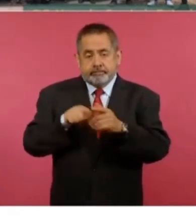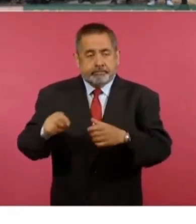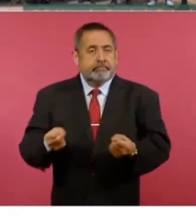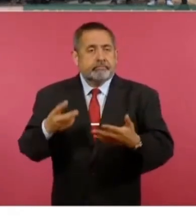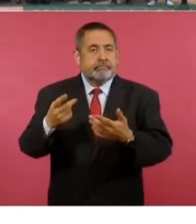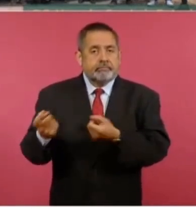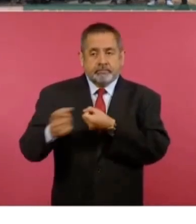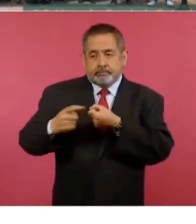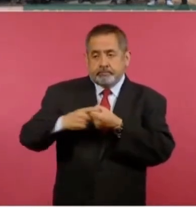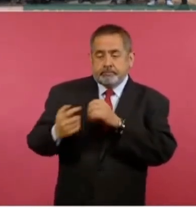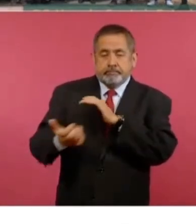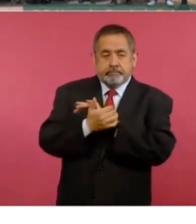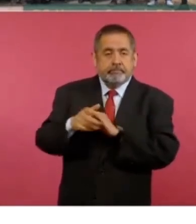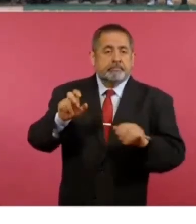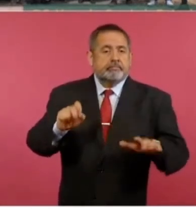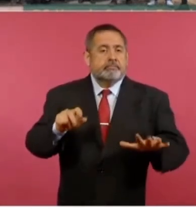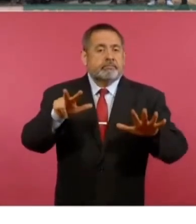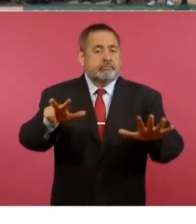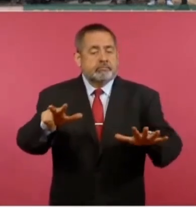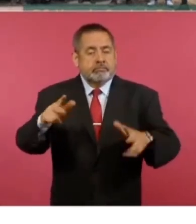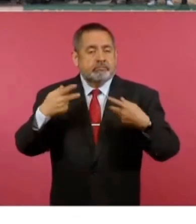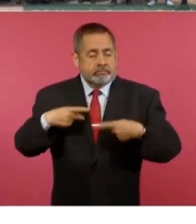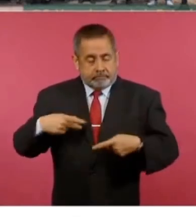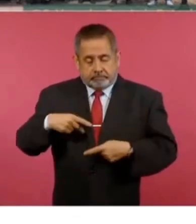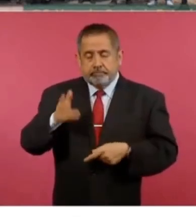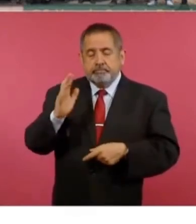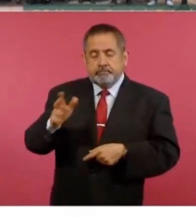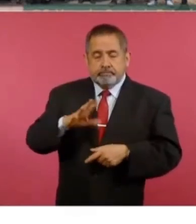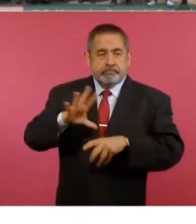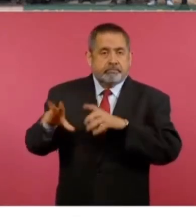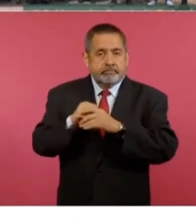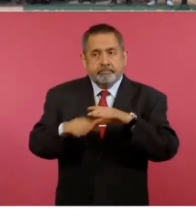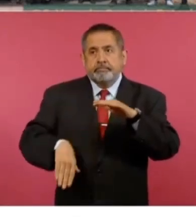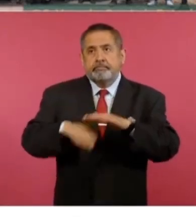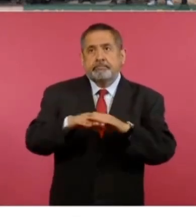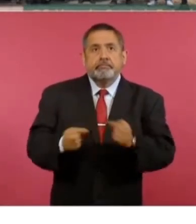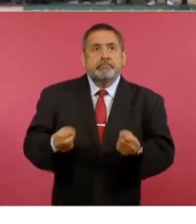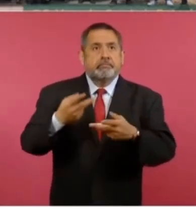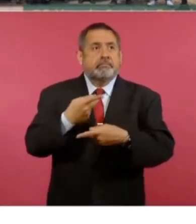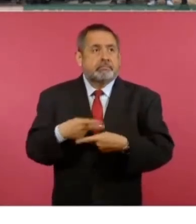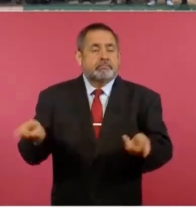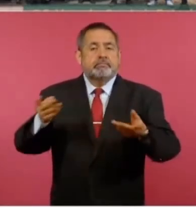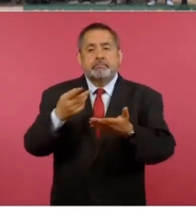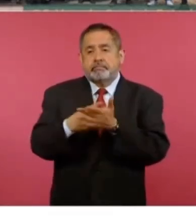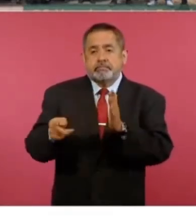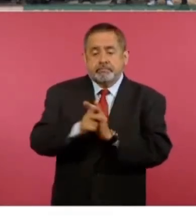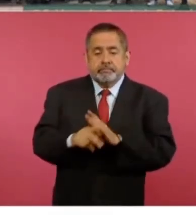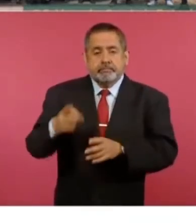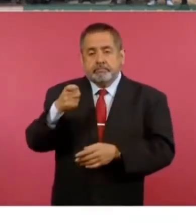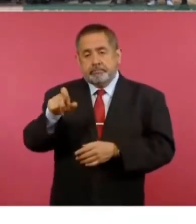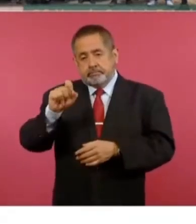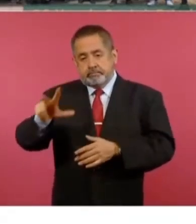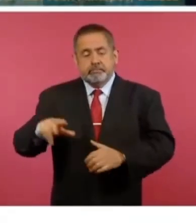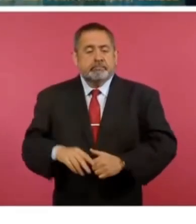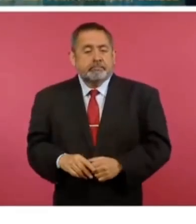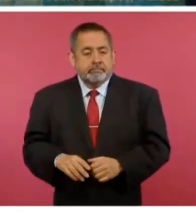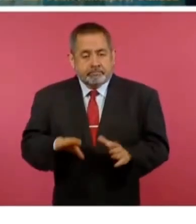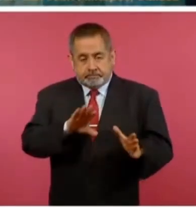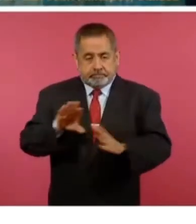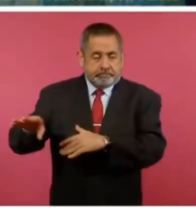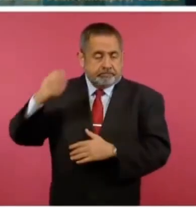hay 28 especialistas inscritos de 118 plazas que se han ofertado allá en San Luis. En el caso de